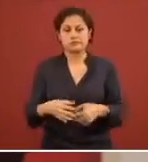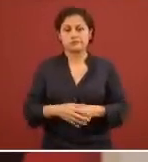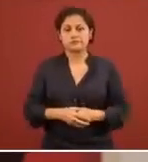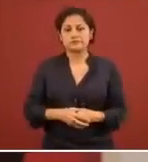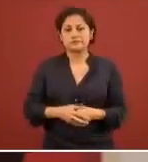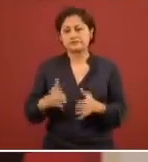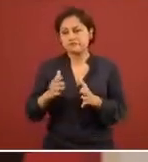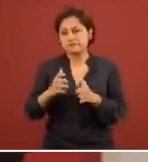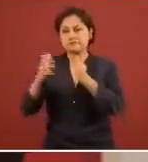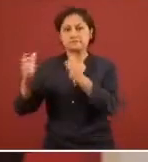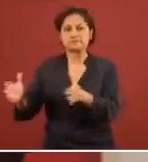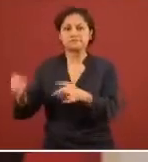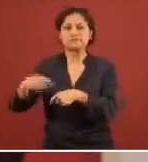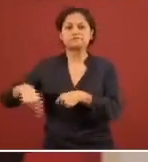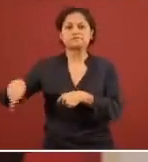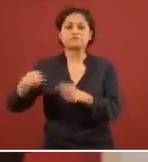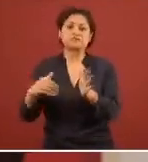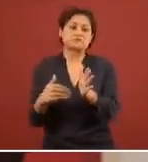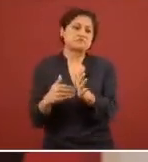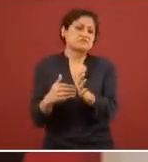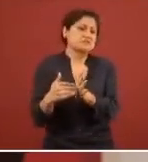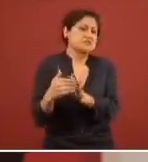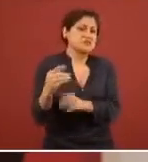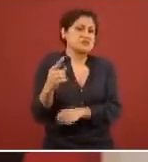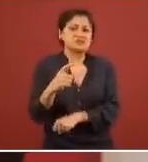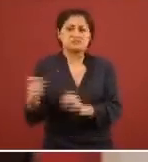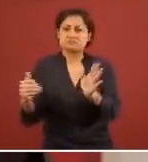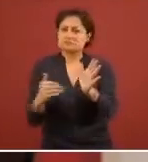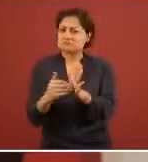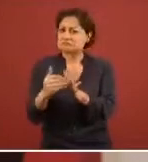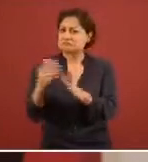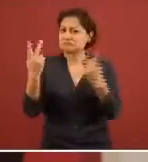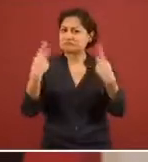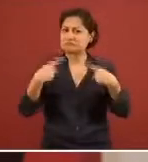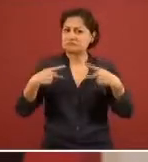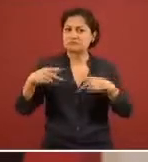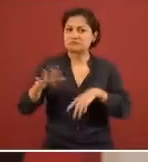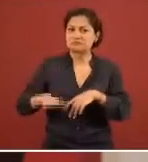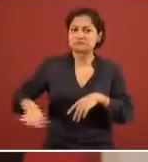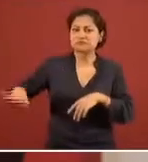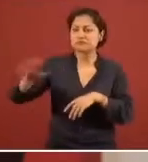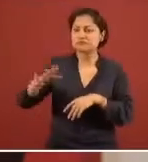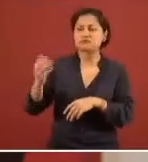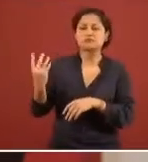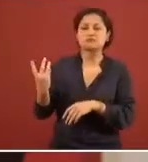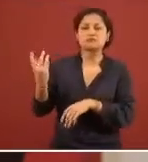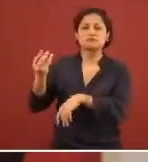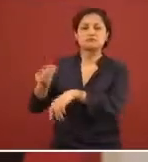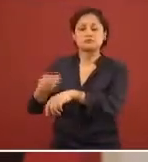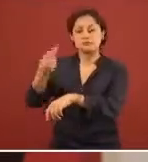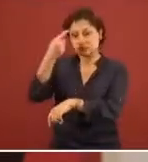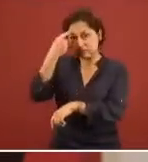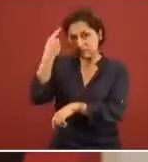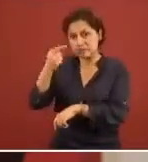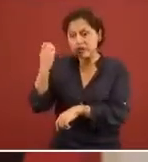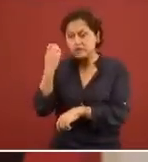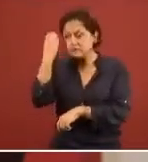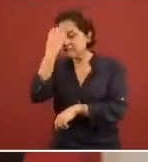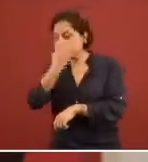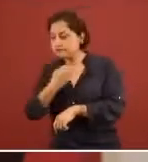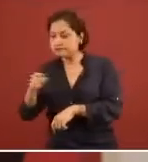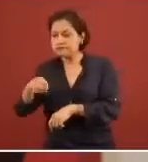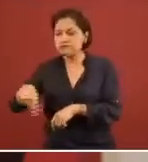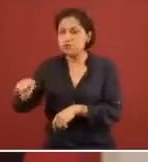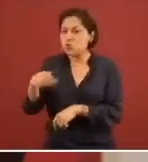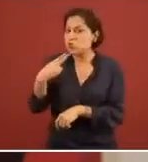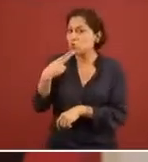en millones o centenas de miles de personas se evalúa el uso en situaciones reales, y ahí lo que